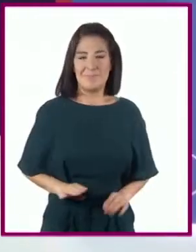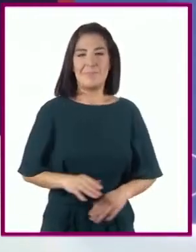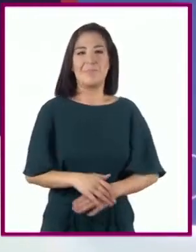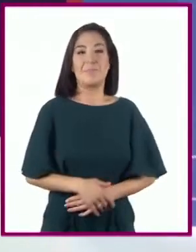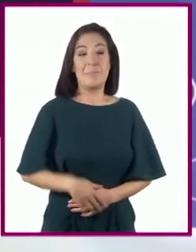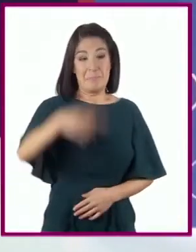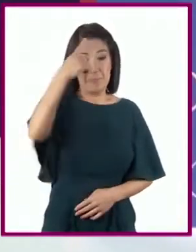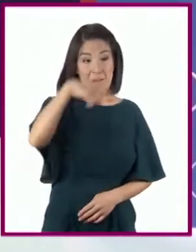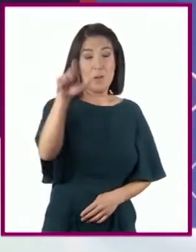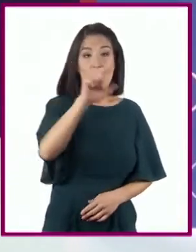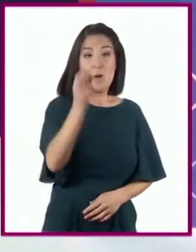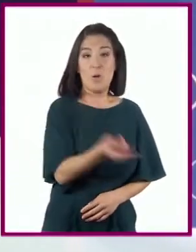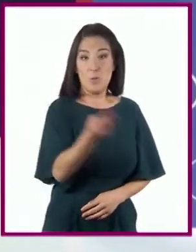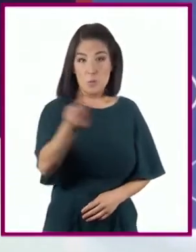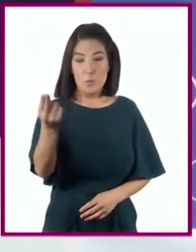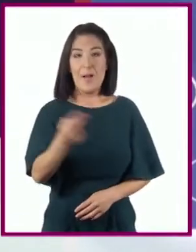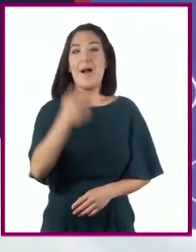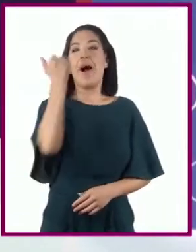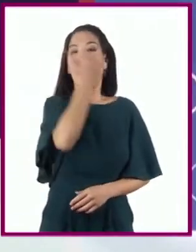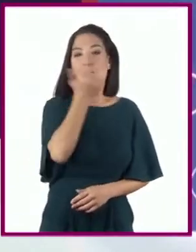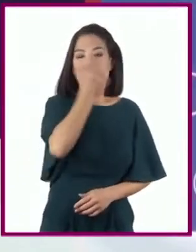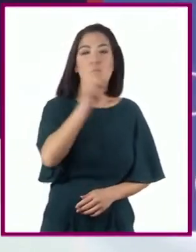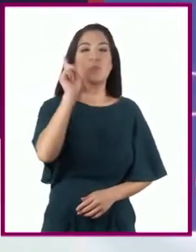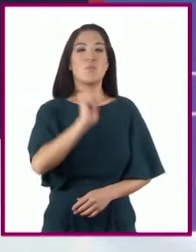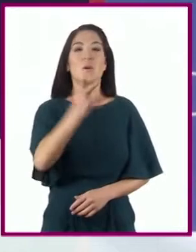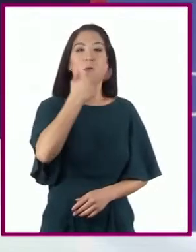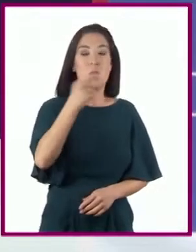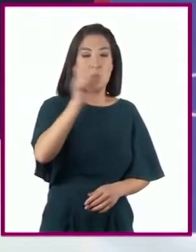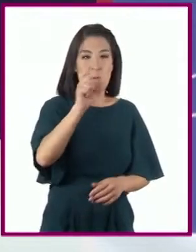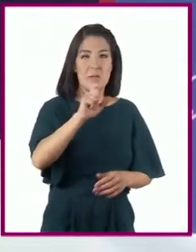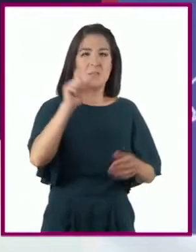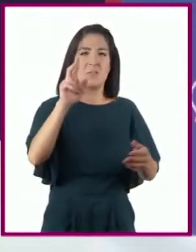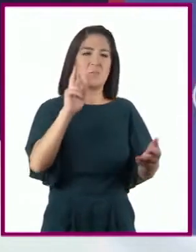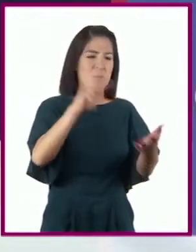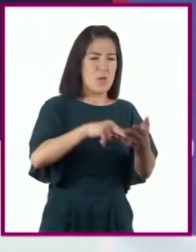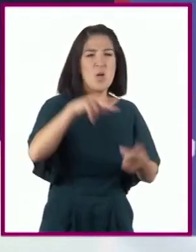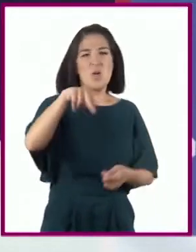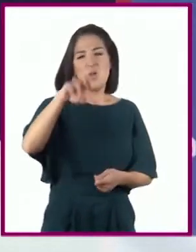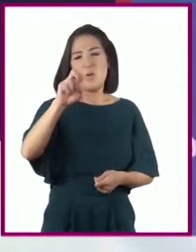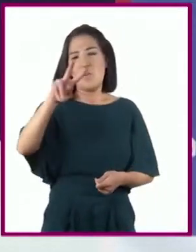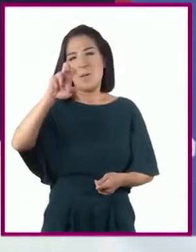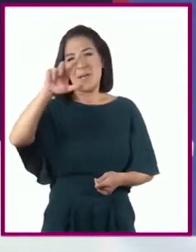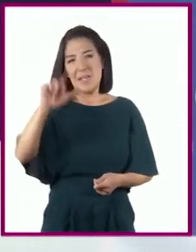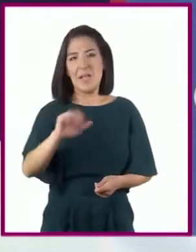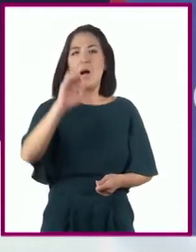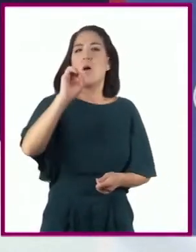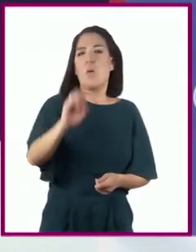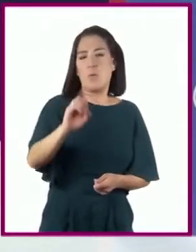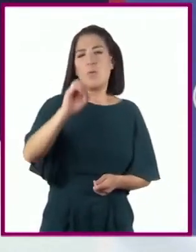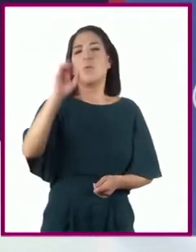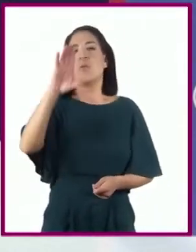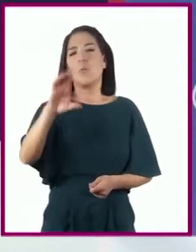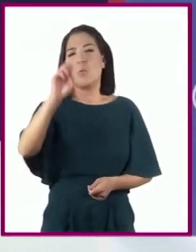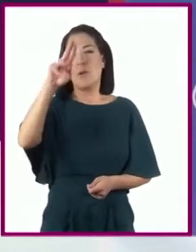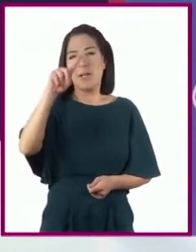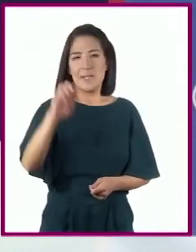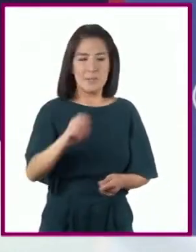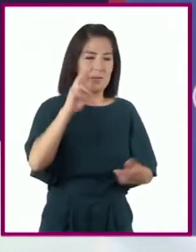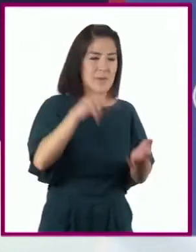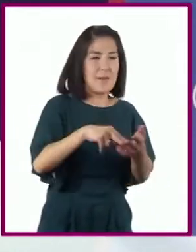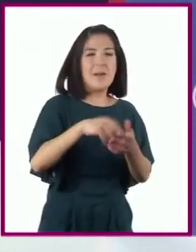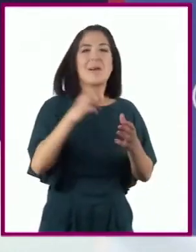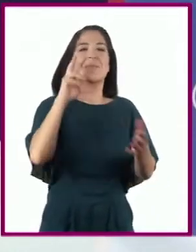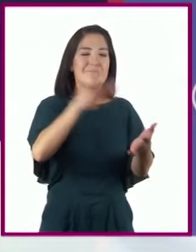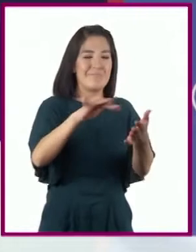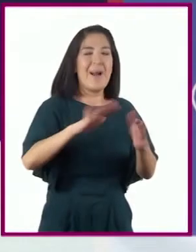que cuando ustedes, alumnas y alumnos, se acerquen a una novela o cuento, puedan comprenderla y apreciarla con mayor